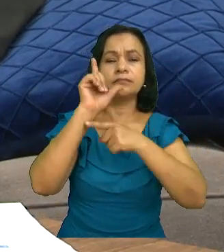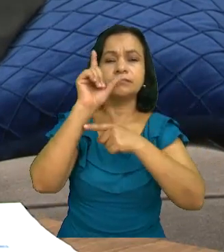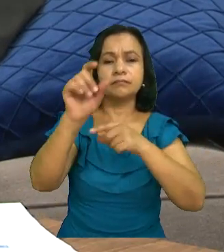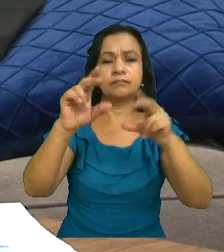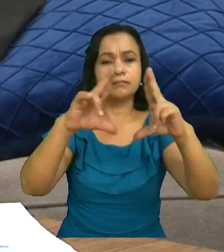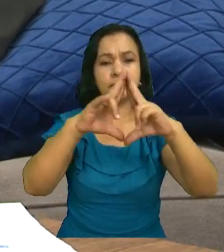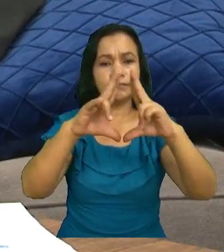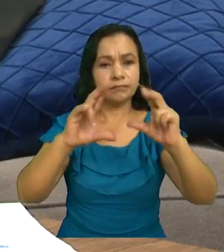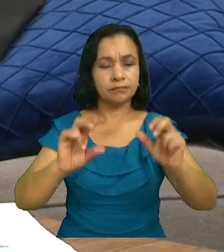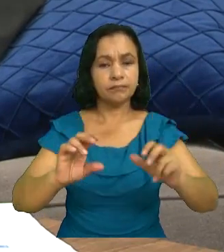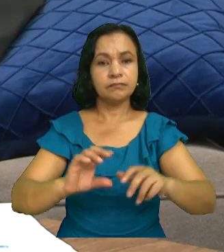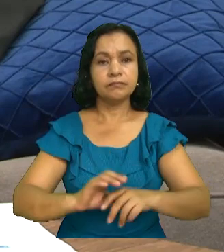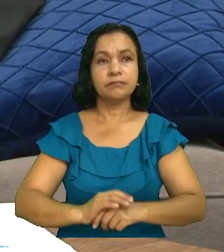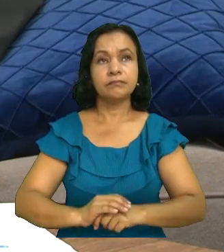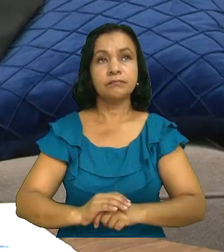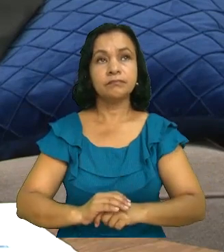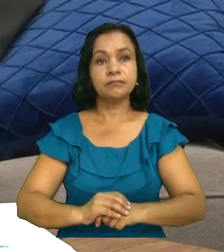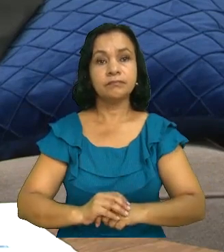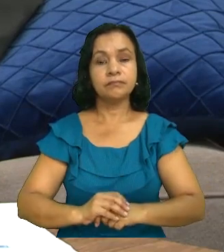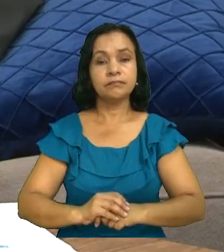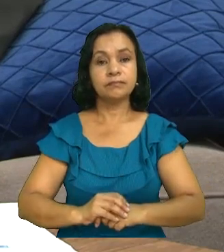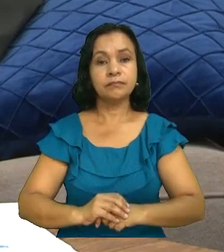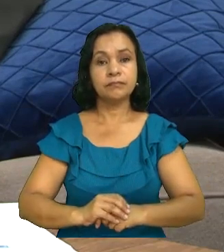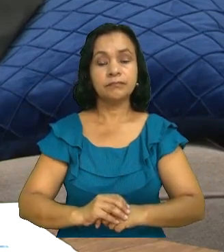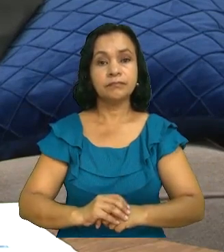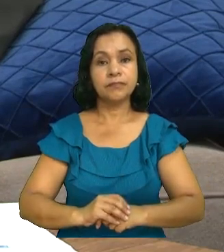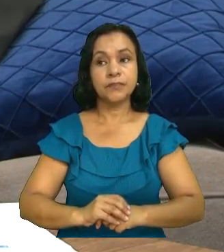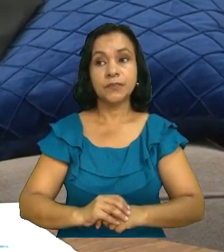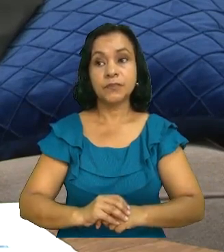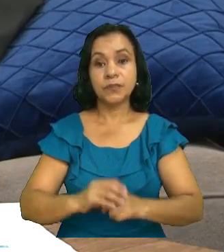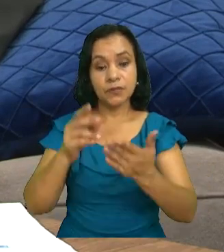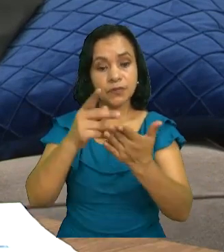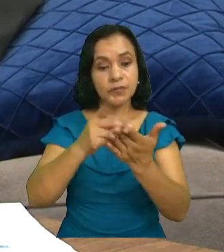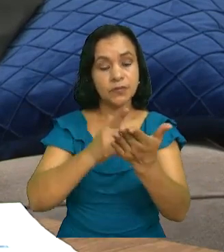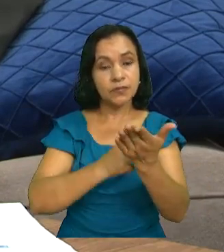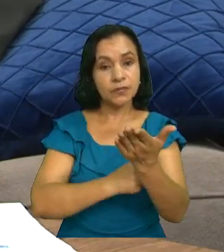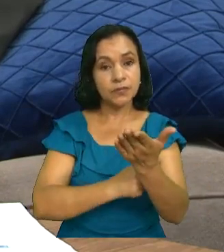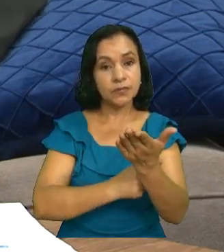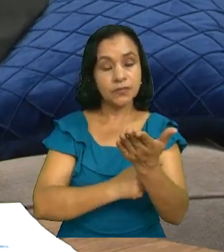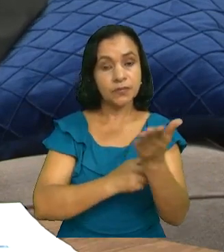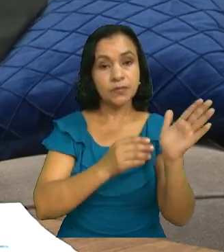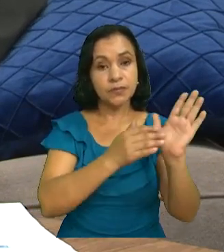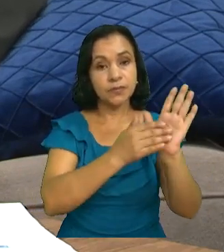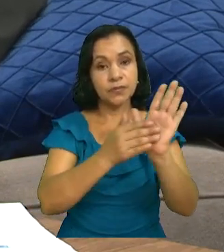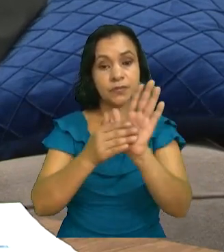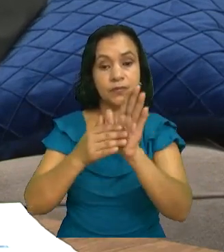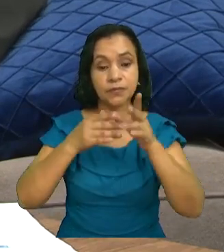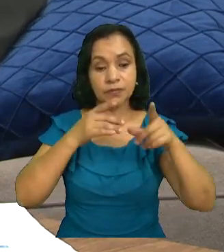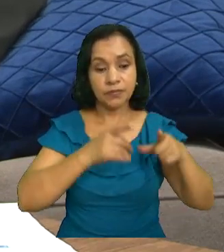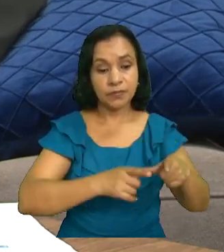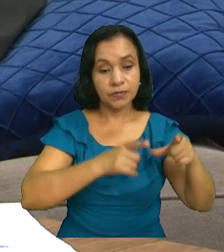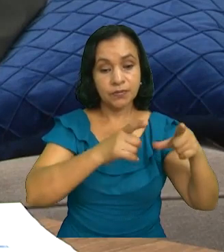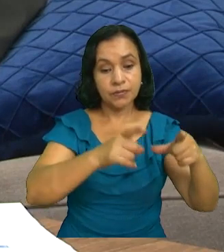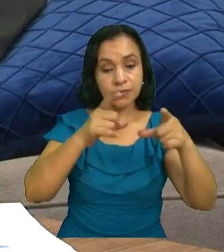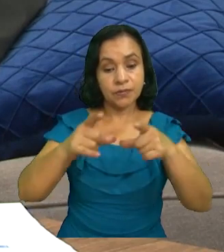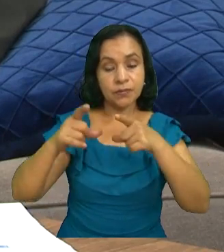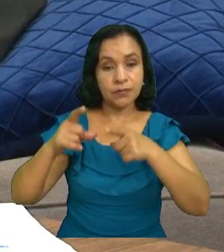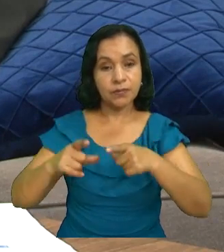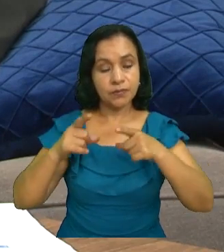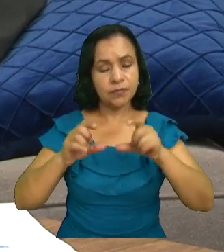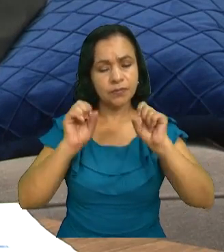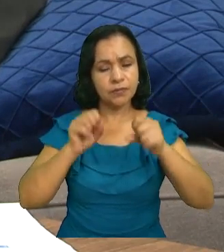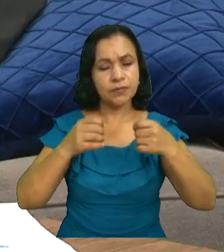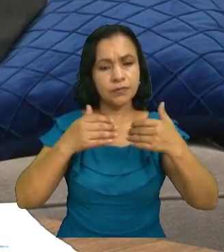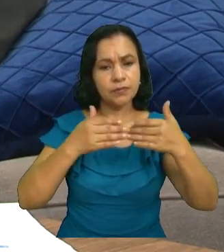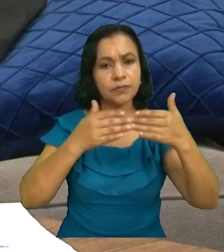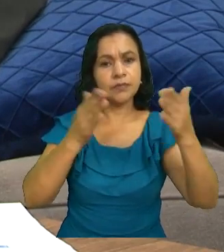país. Ok. ¿Verdad? Y este proyecto de módulos comunitarios de adoquinado también nos abre la